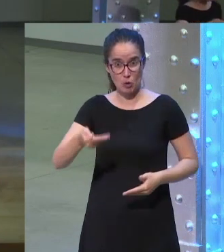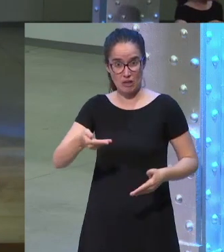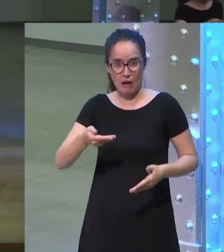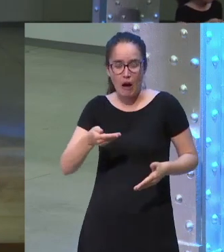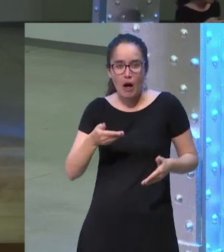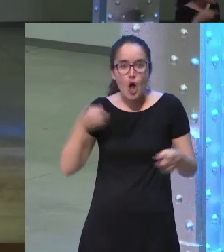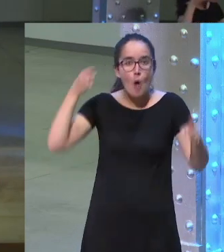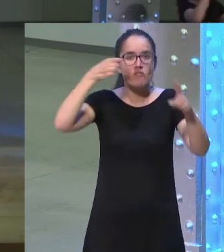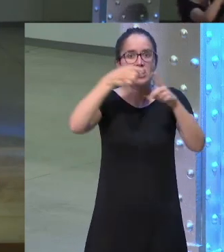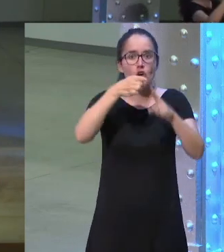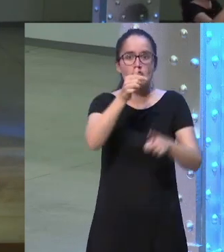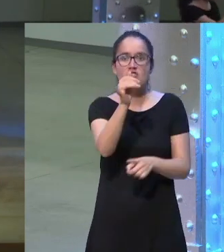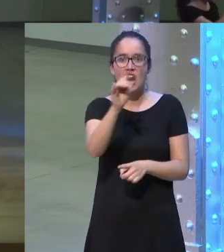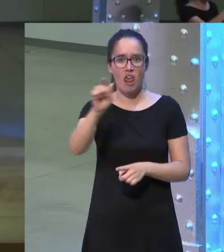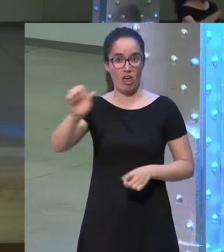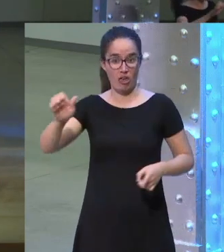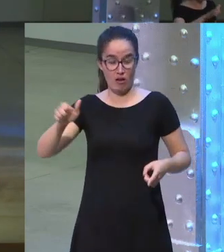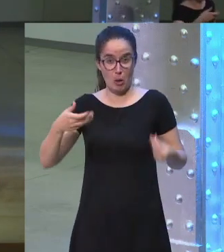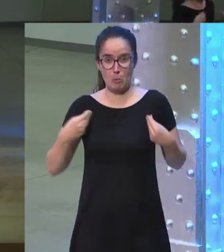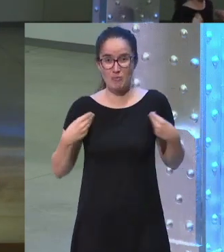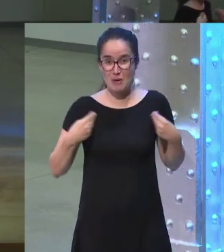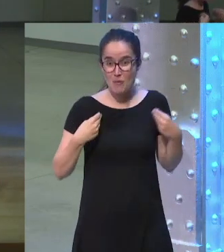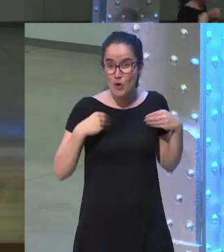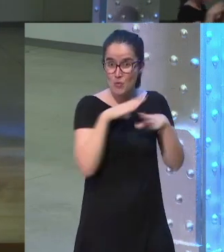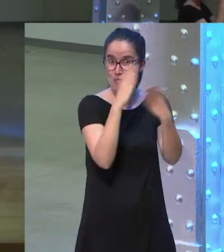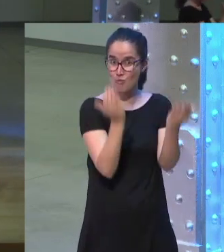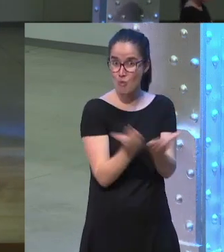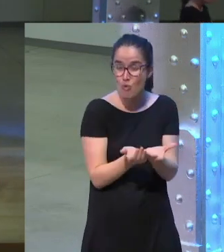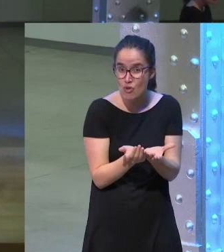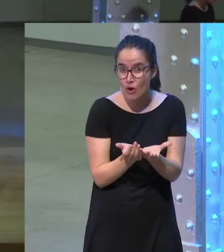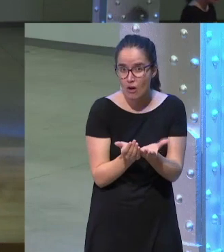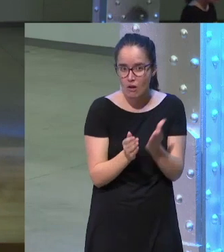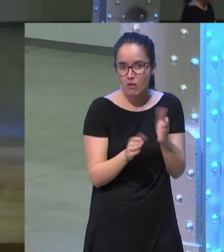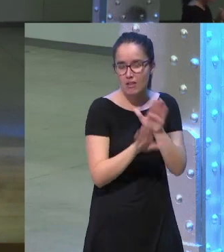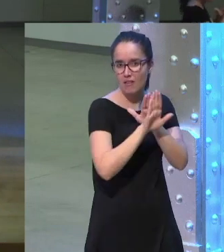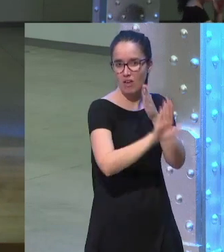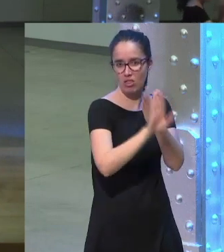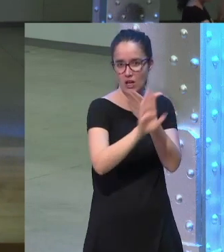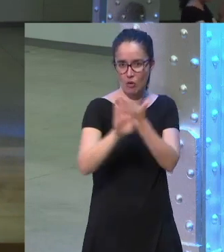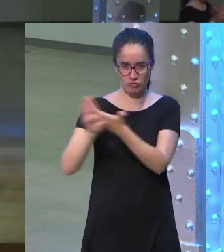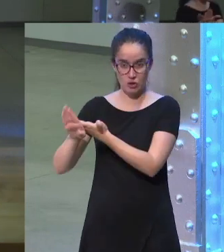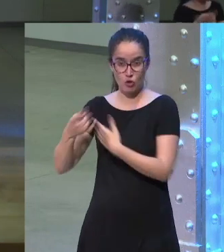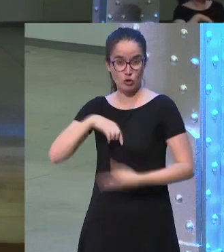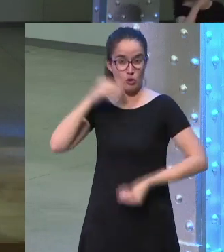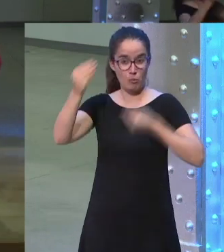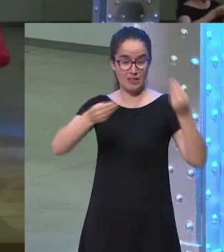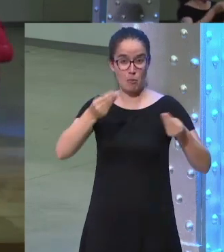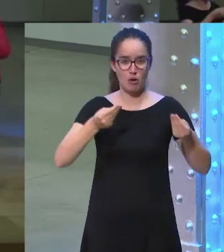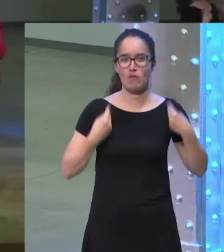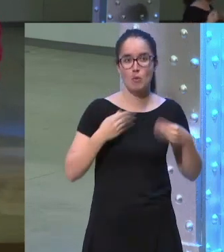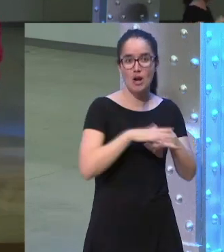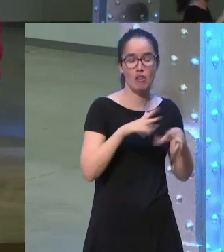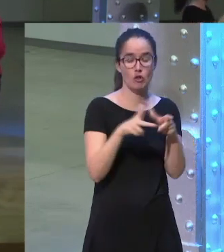Philae. O sea, vivimos en un mundo de barrios de vecinos, como yo digo. O sea, nosotros nos creemos que vivimos en las redes sociales y